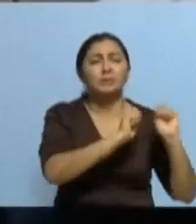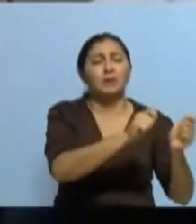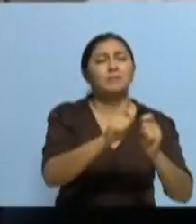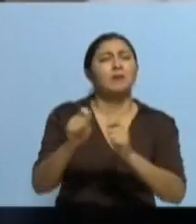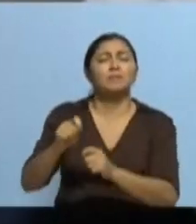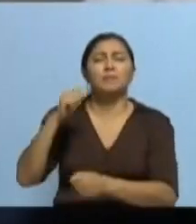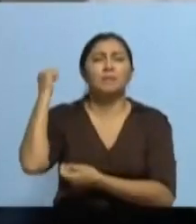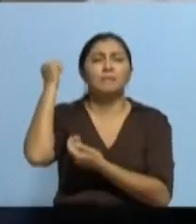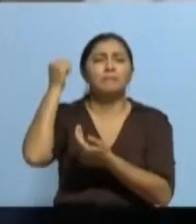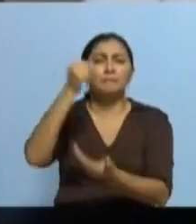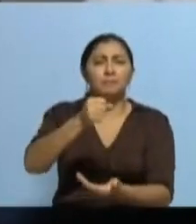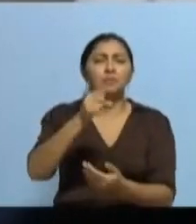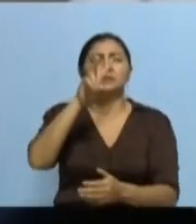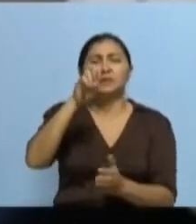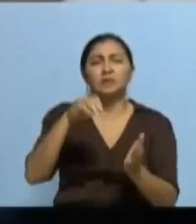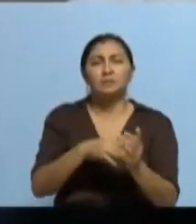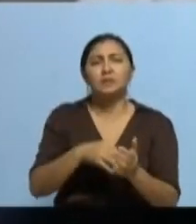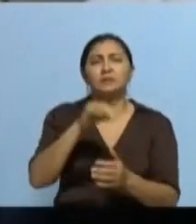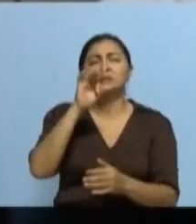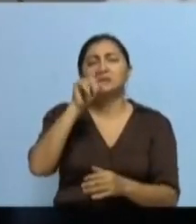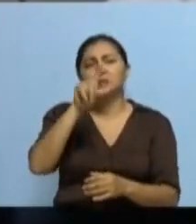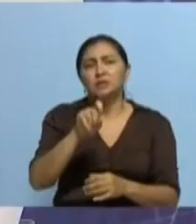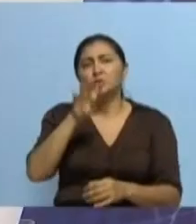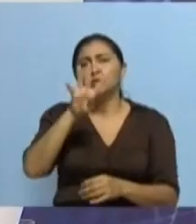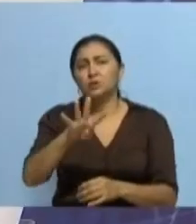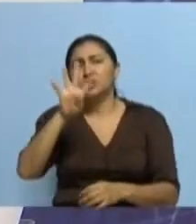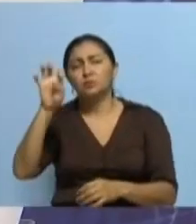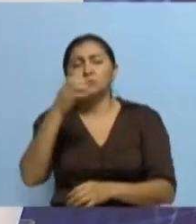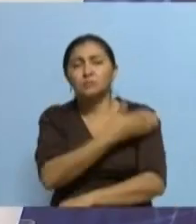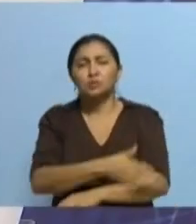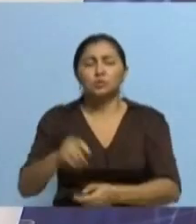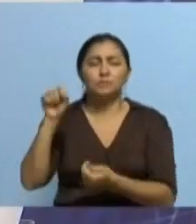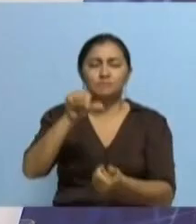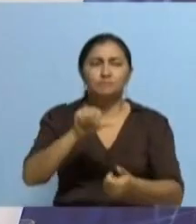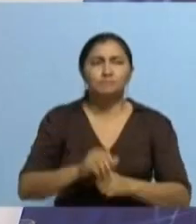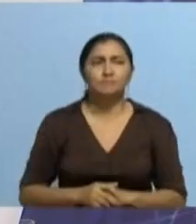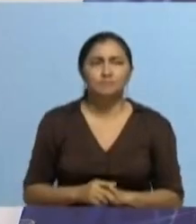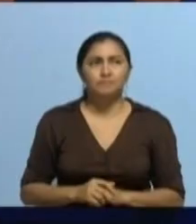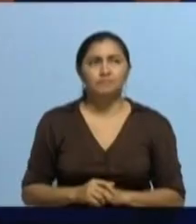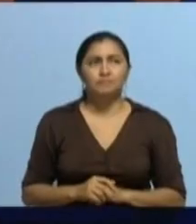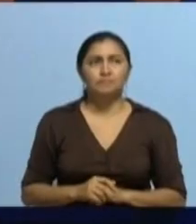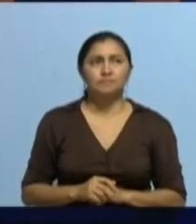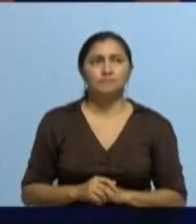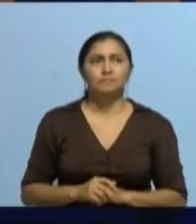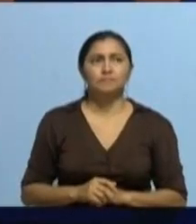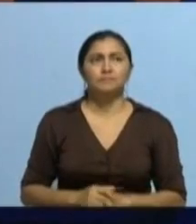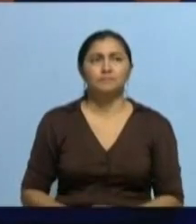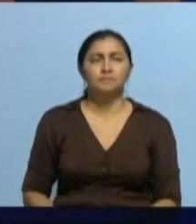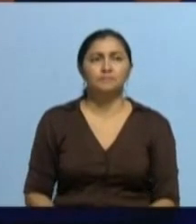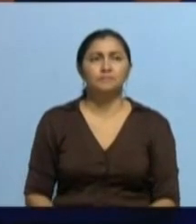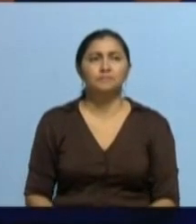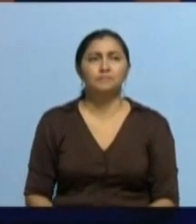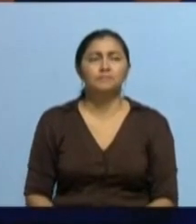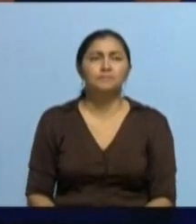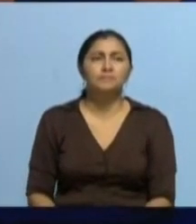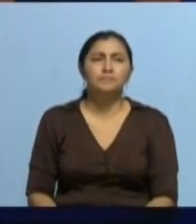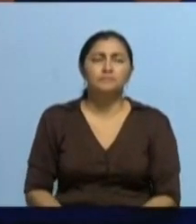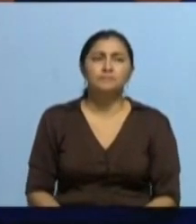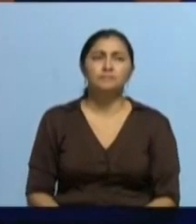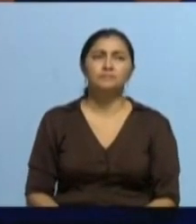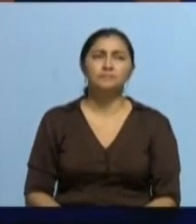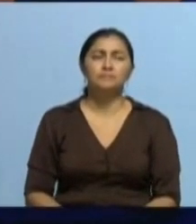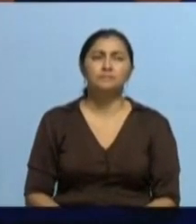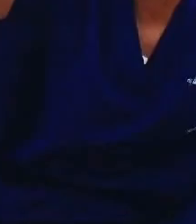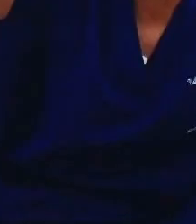inversión total de 7.649 millones. Estudia Ciencias de la Salud de la Universidad Metropolitana. Visita